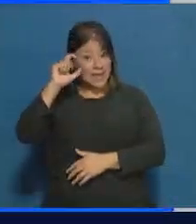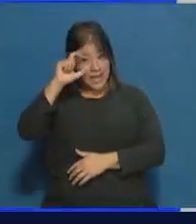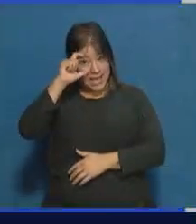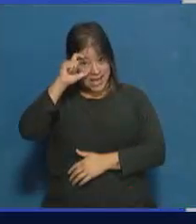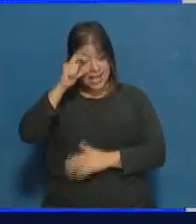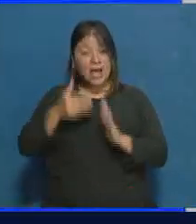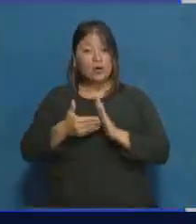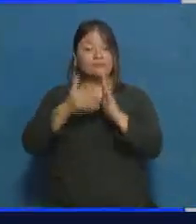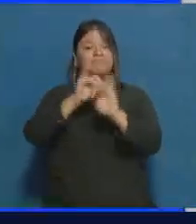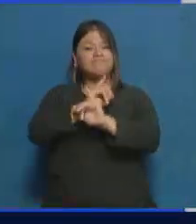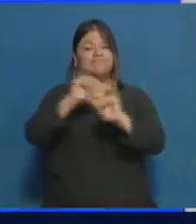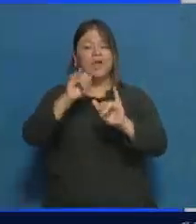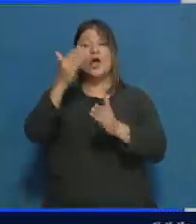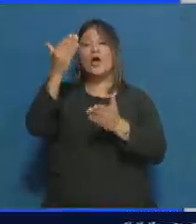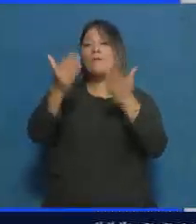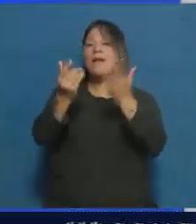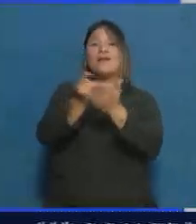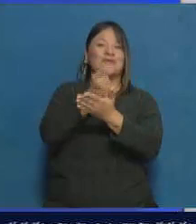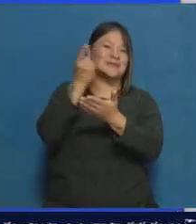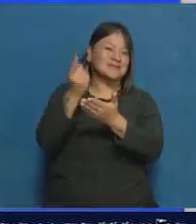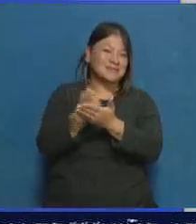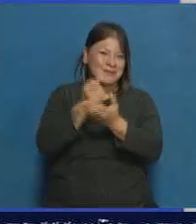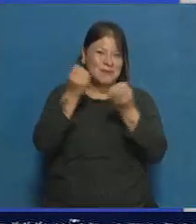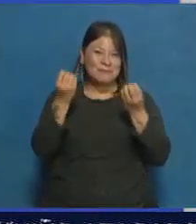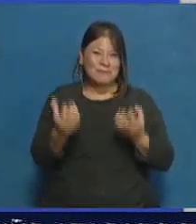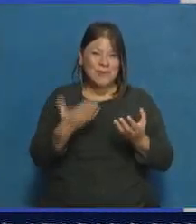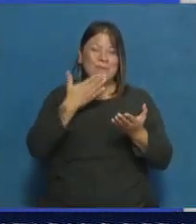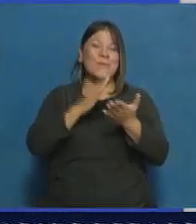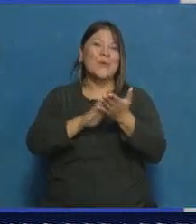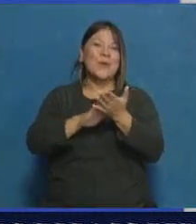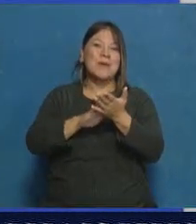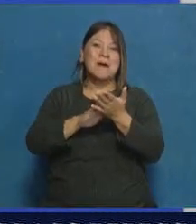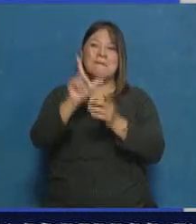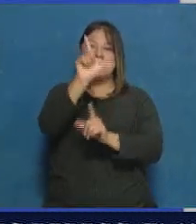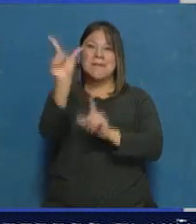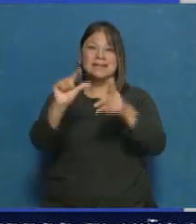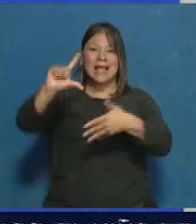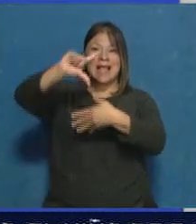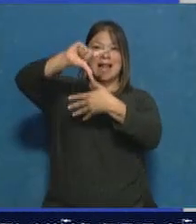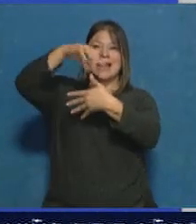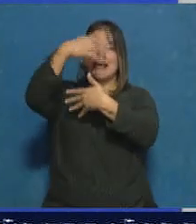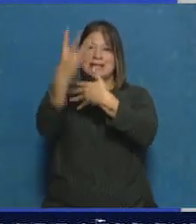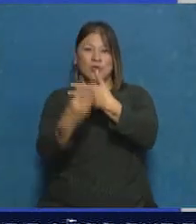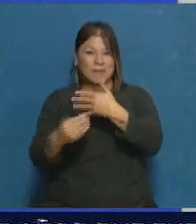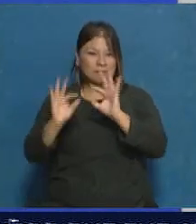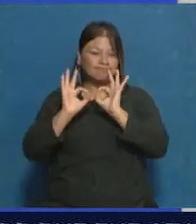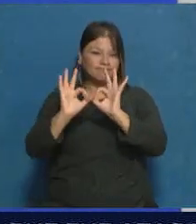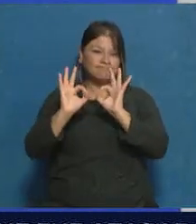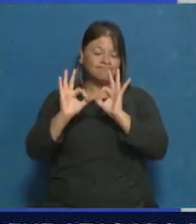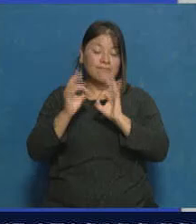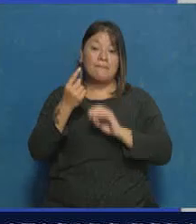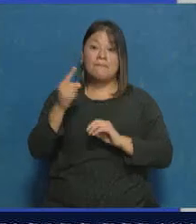puede hacer una comparación porque estas son pruebas a niveles latinoamericanos que realiza la UNESCO, pero que si lo